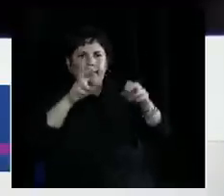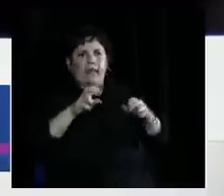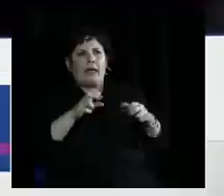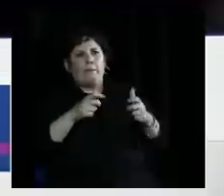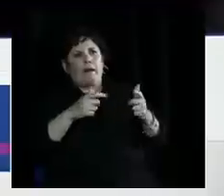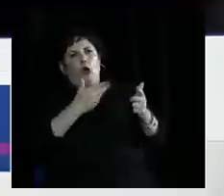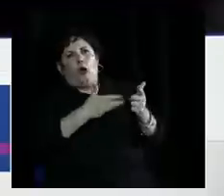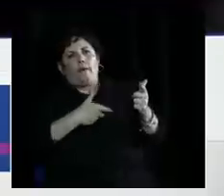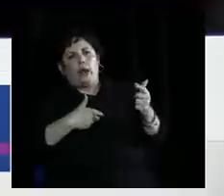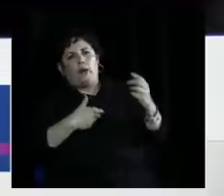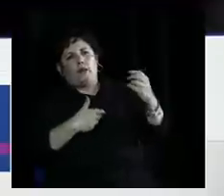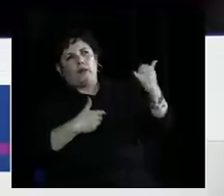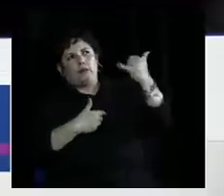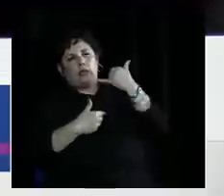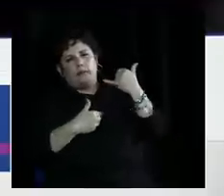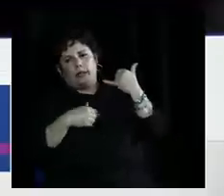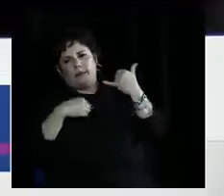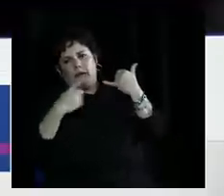involucraban al gobierno.